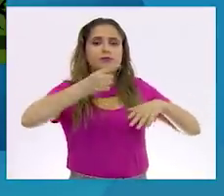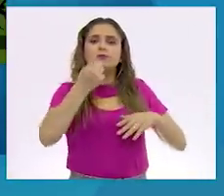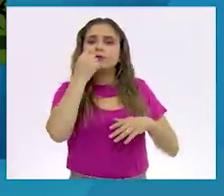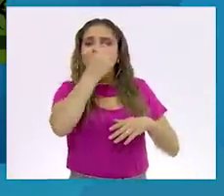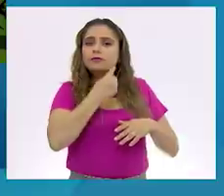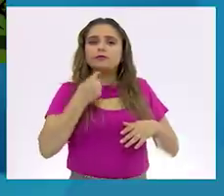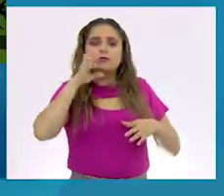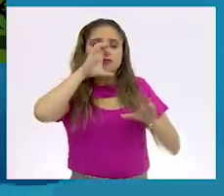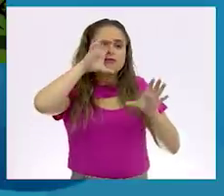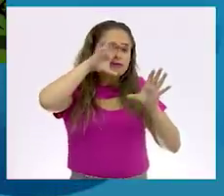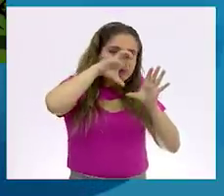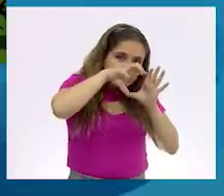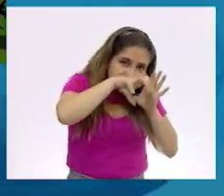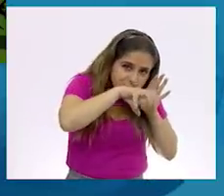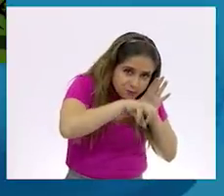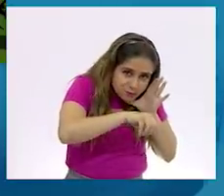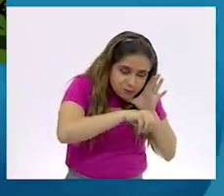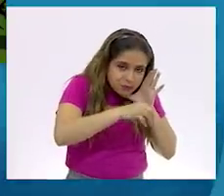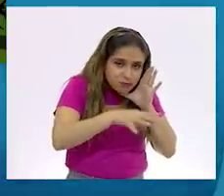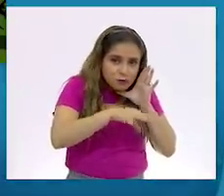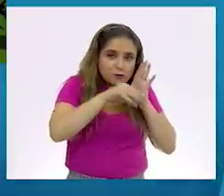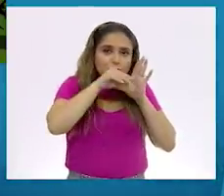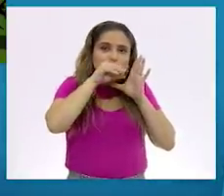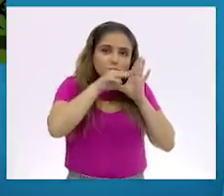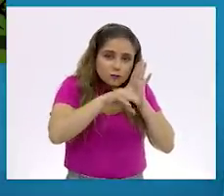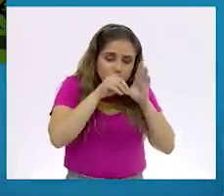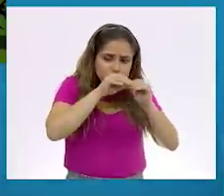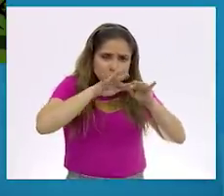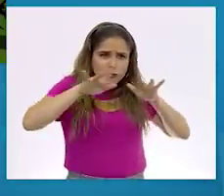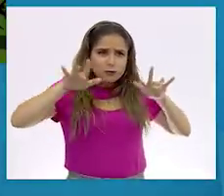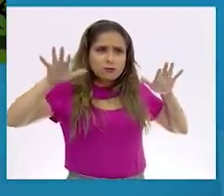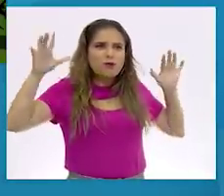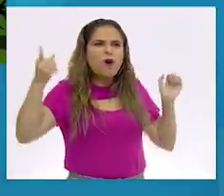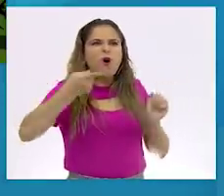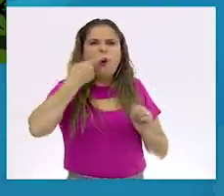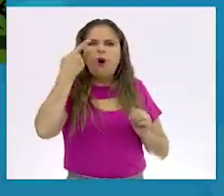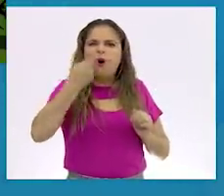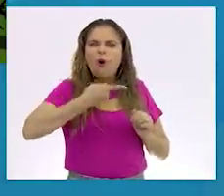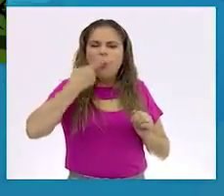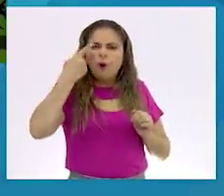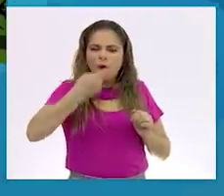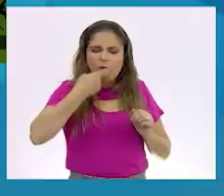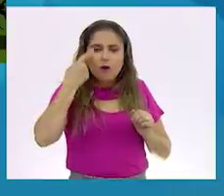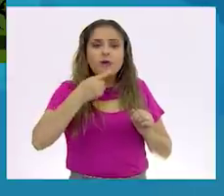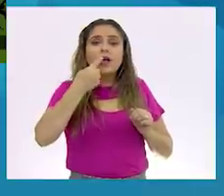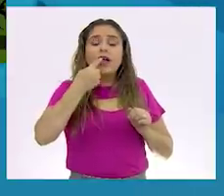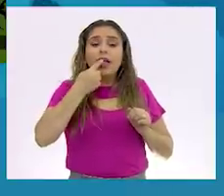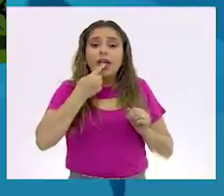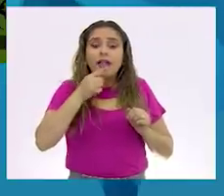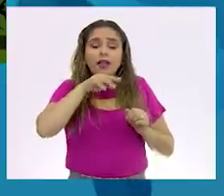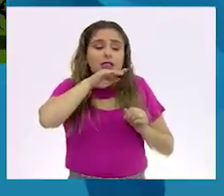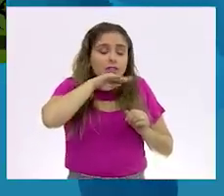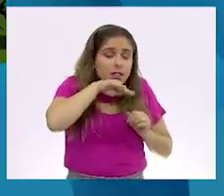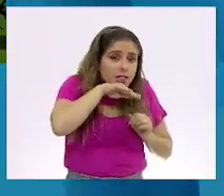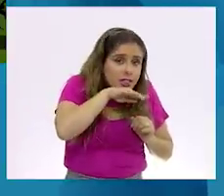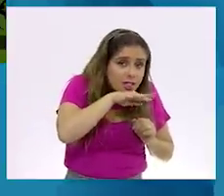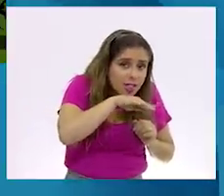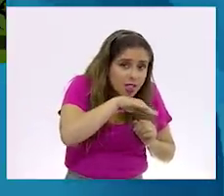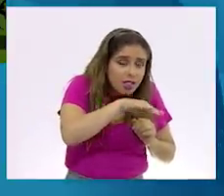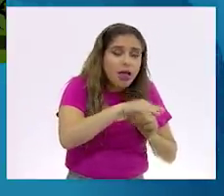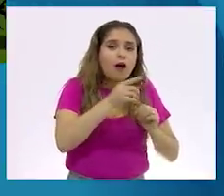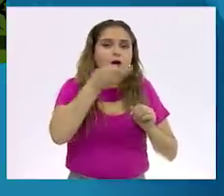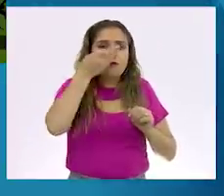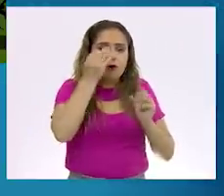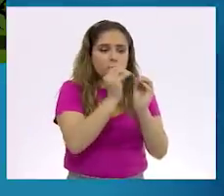la hendidura, de donde, por cierto, sale un olor a ajo. Su larga lengua dispara un interruptor oculto que abre la quilla de la